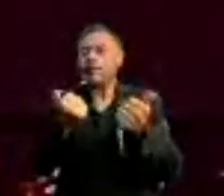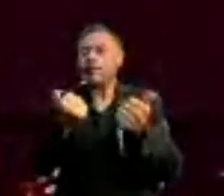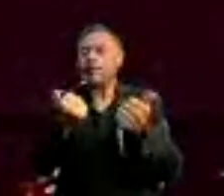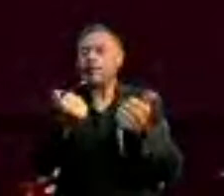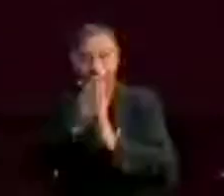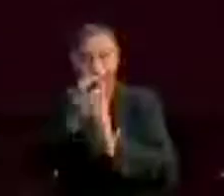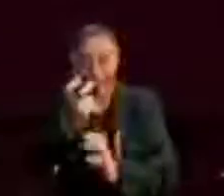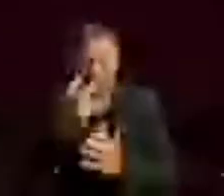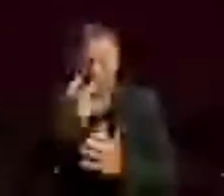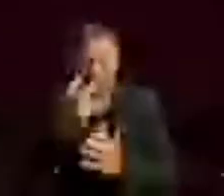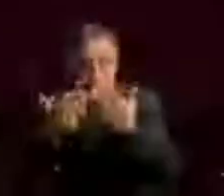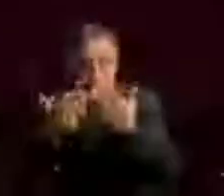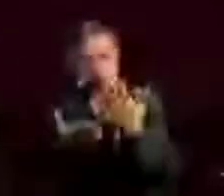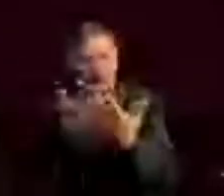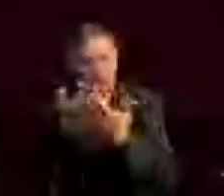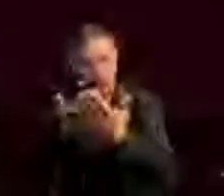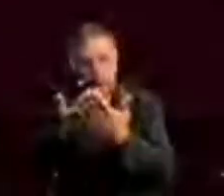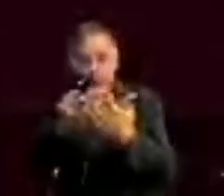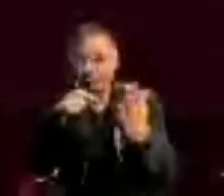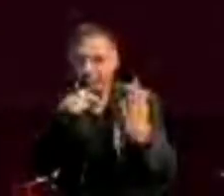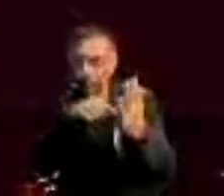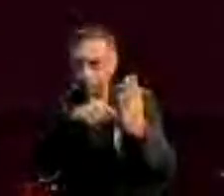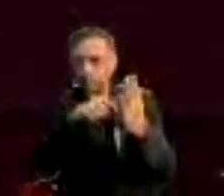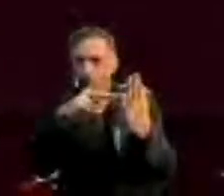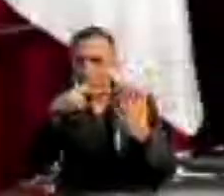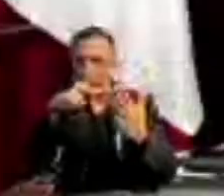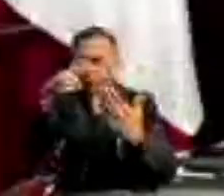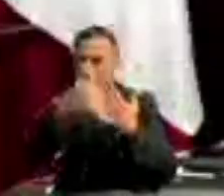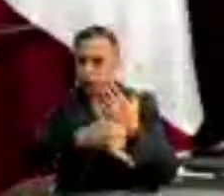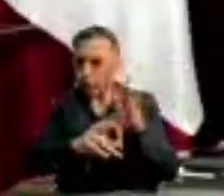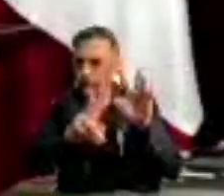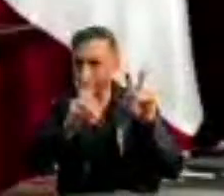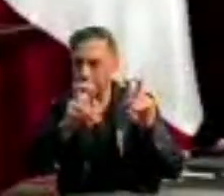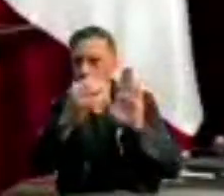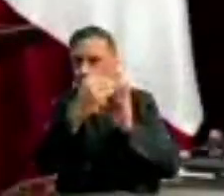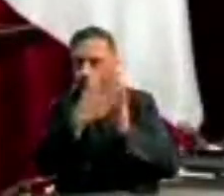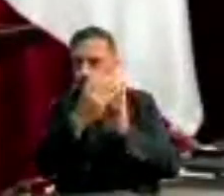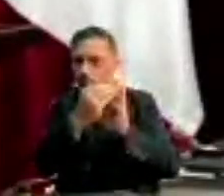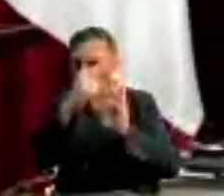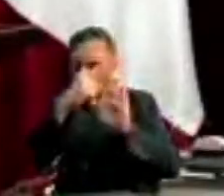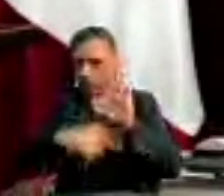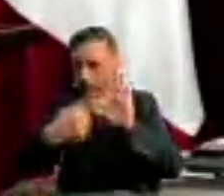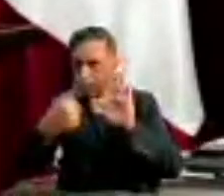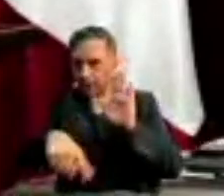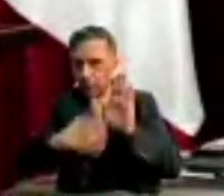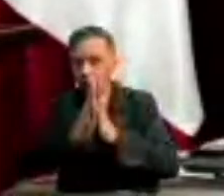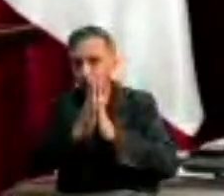decreto en términos que se indica el proyecto que se adjunta. ¡Viva la democracia!